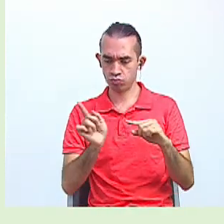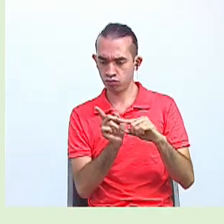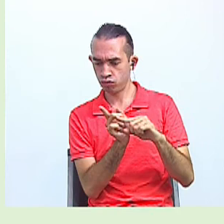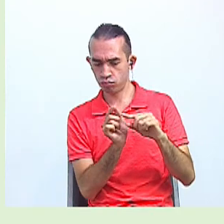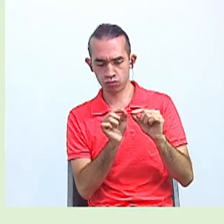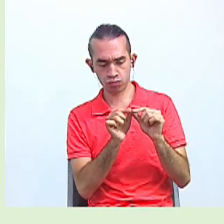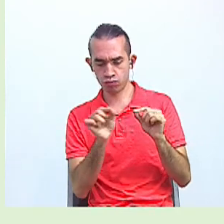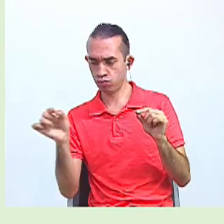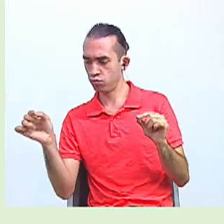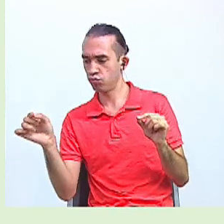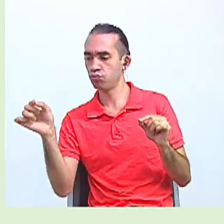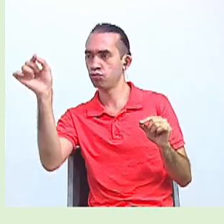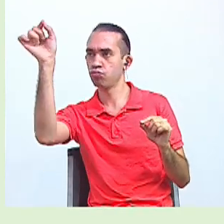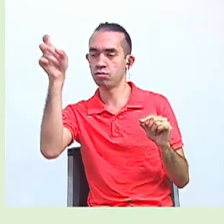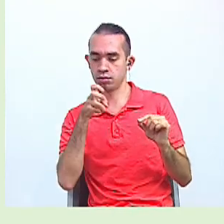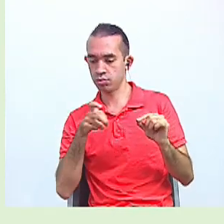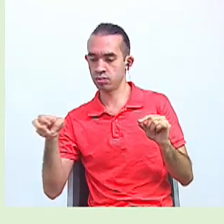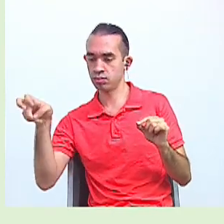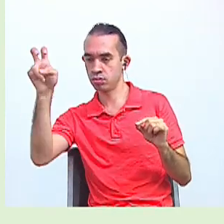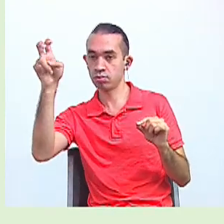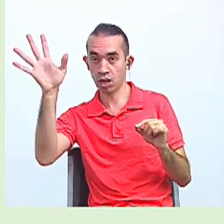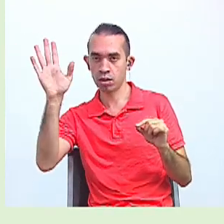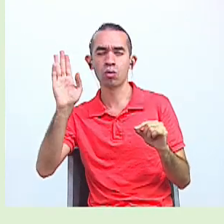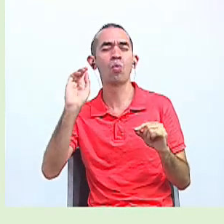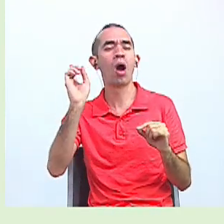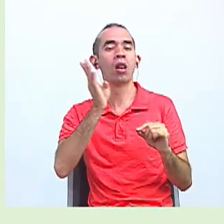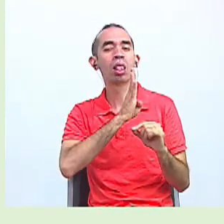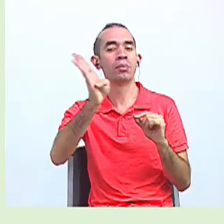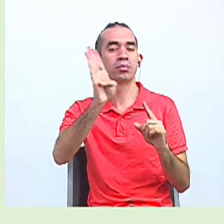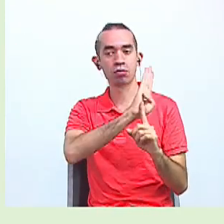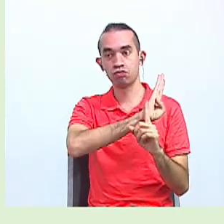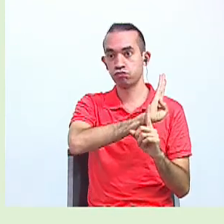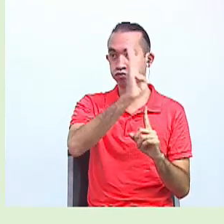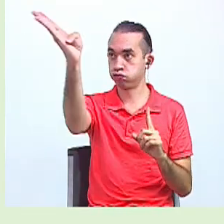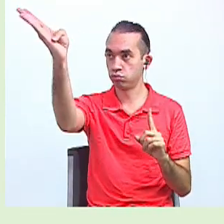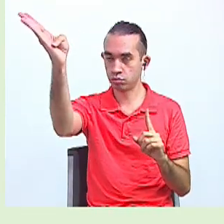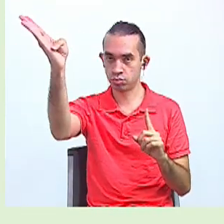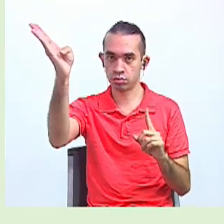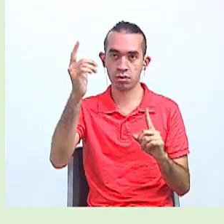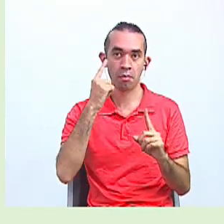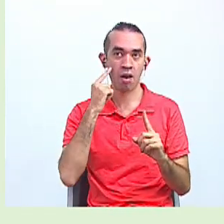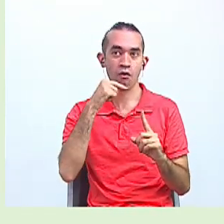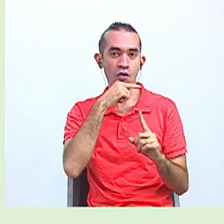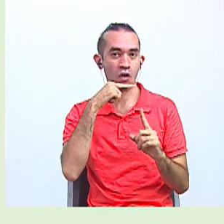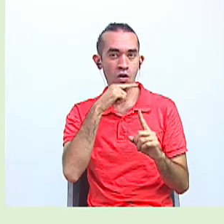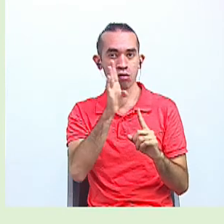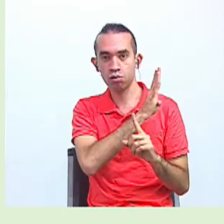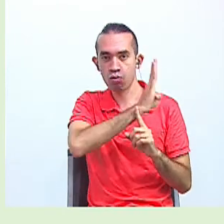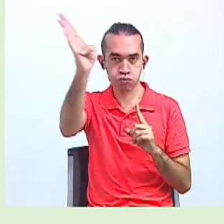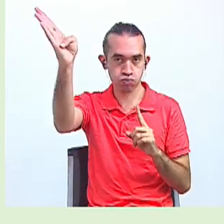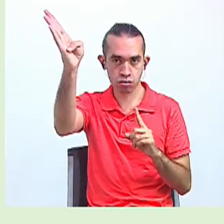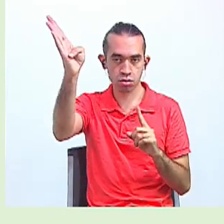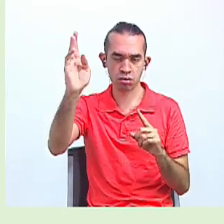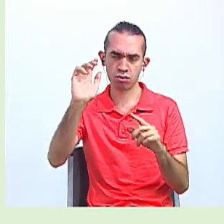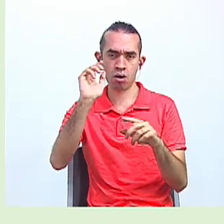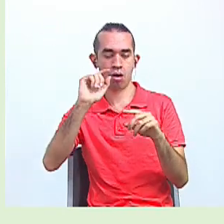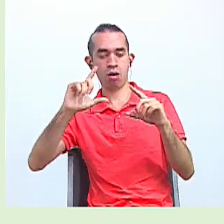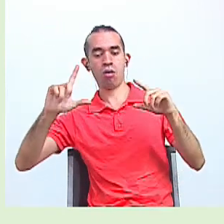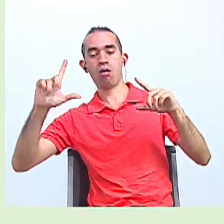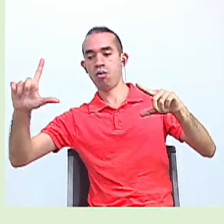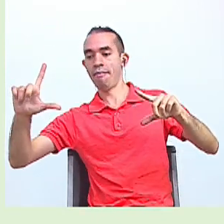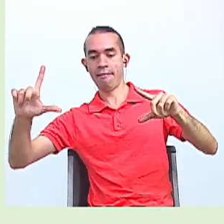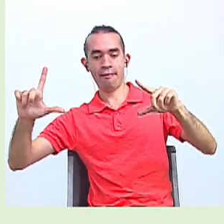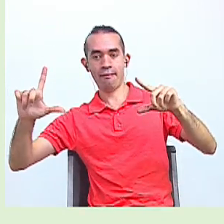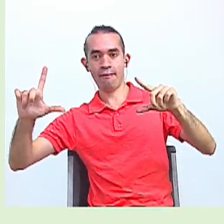Ana. Si trazamos el desplazamiento de Ana, que en este caso se ve con color rojo, se nos forma un triángulo